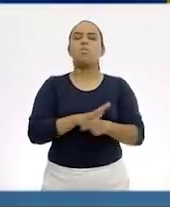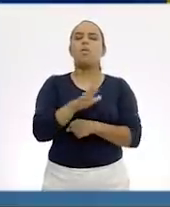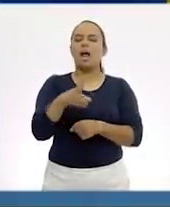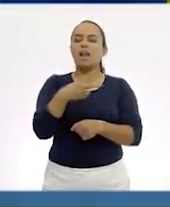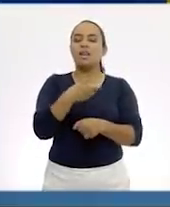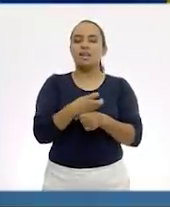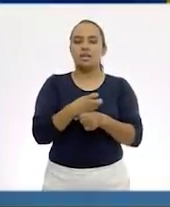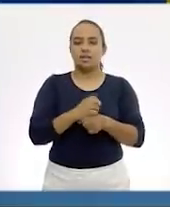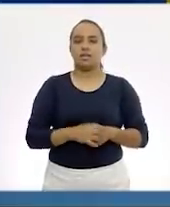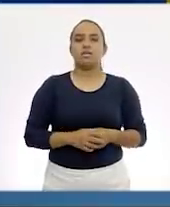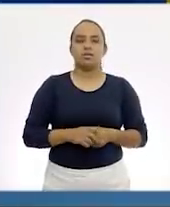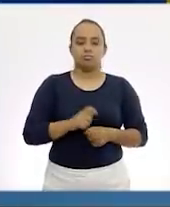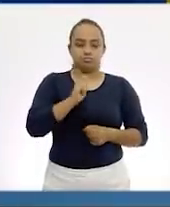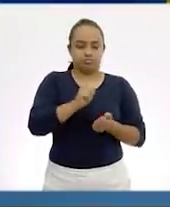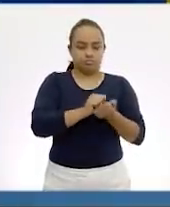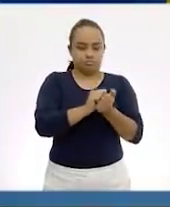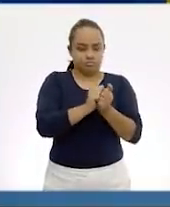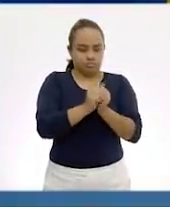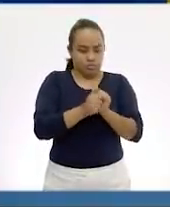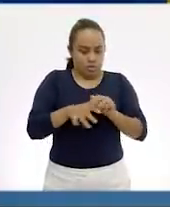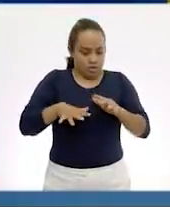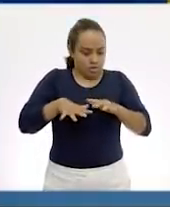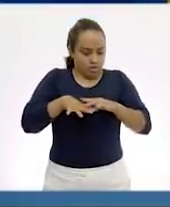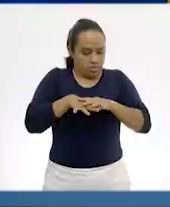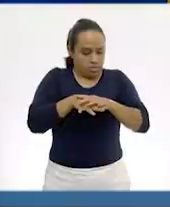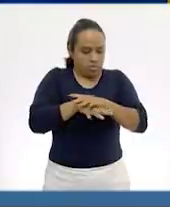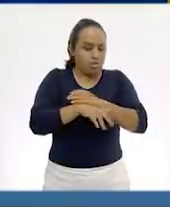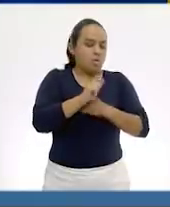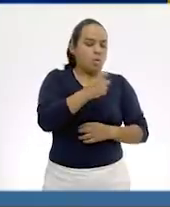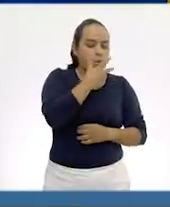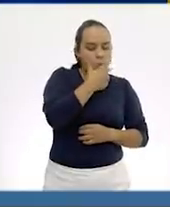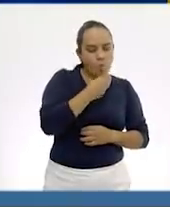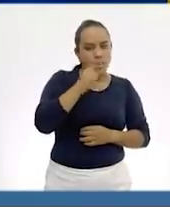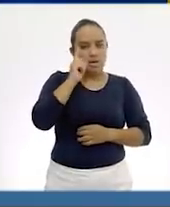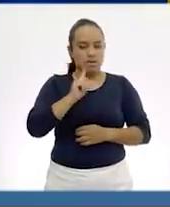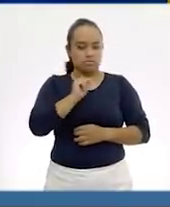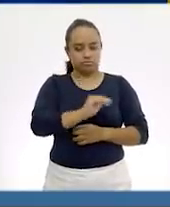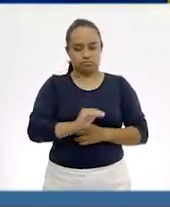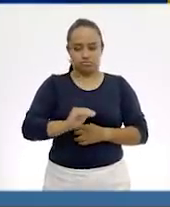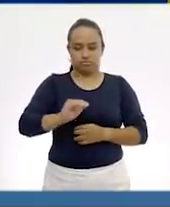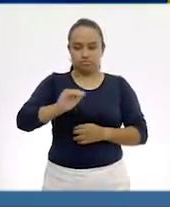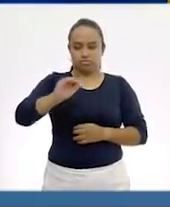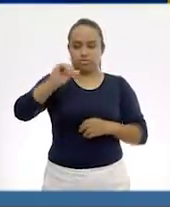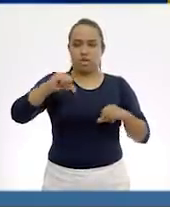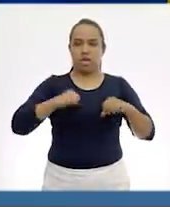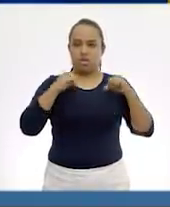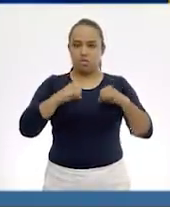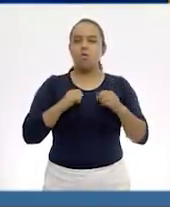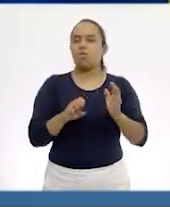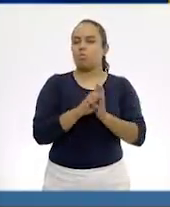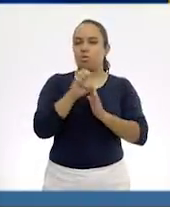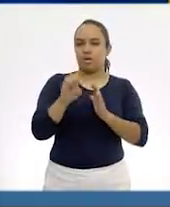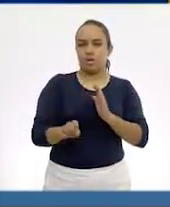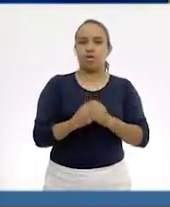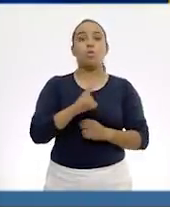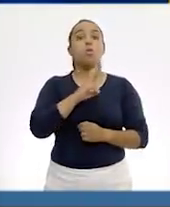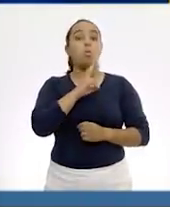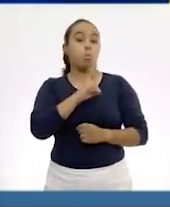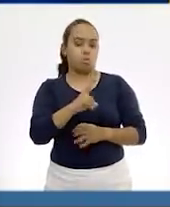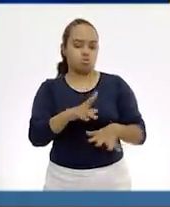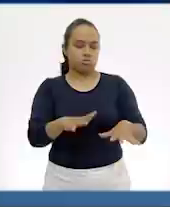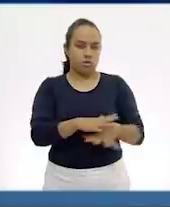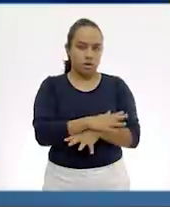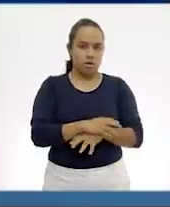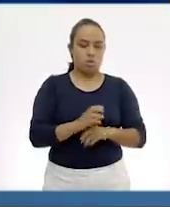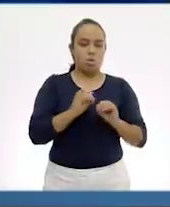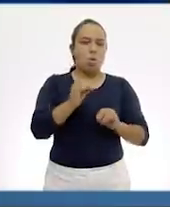secundarios son los que derivan de los cambios que ocurren en hombres y mujeres durante la pubertad. Por ejemplo, el cambio de voz, el